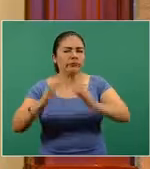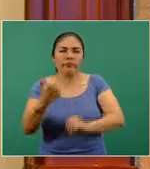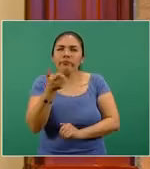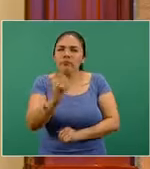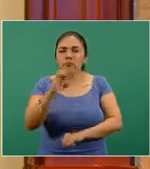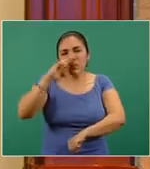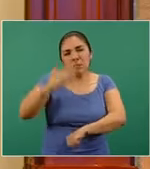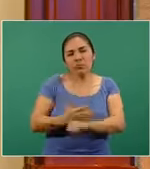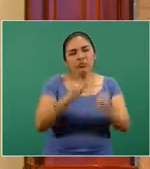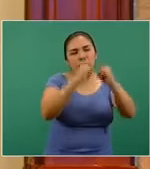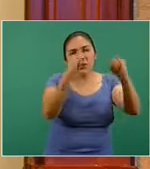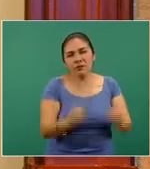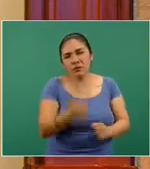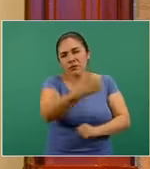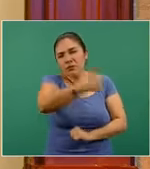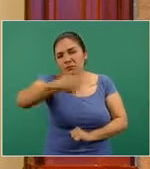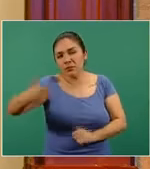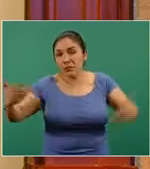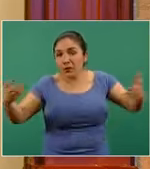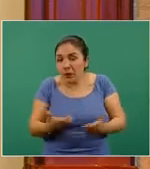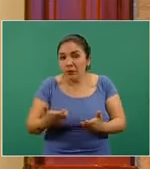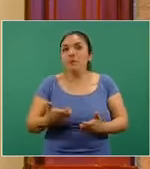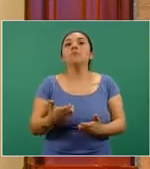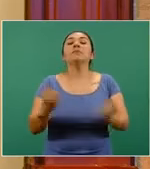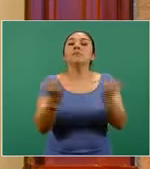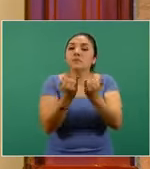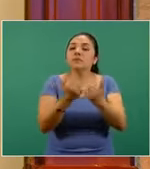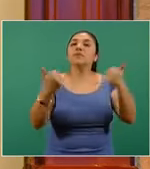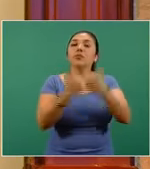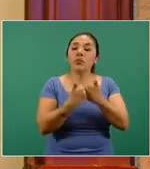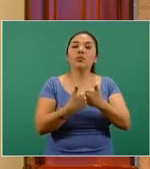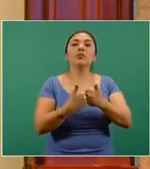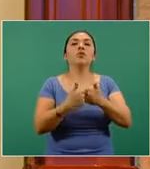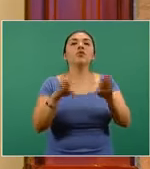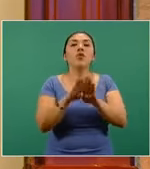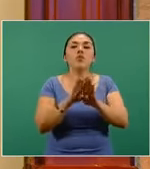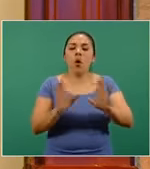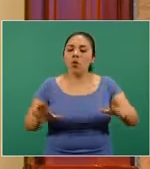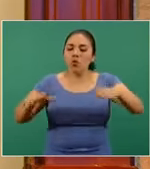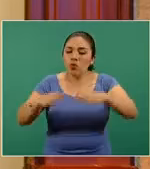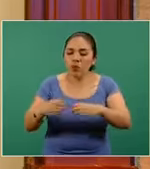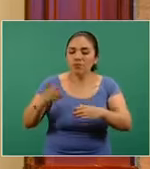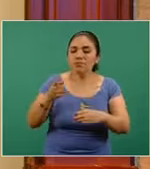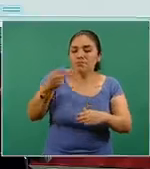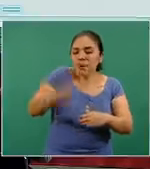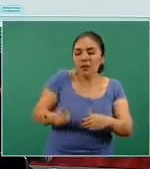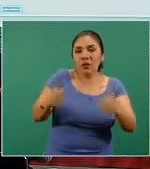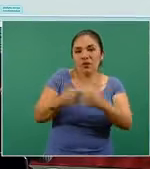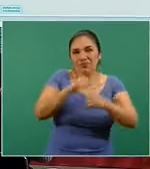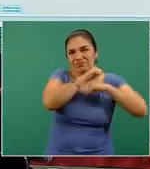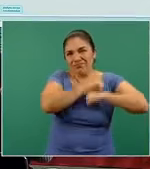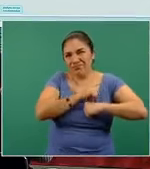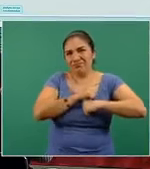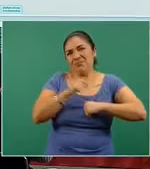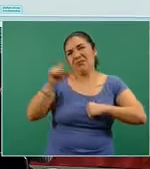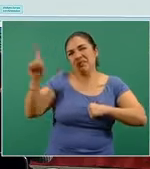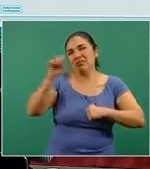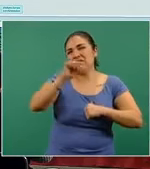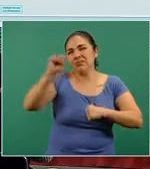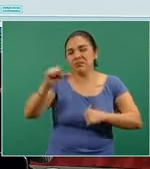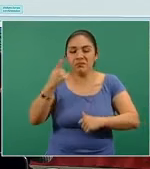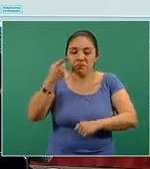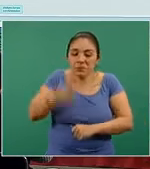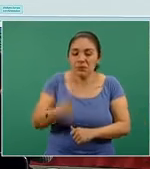individual podemos nosotros llevar a cabo, pero también las medidas comunitarias implementadas por las autoridades sanitarias